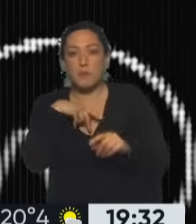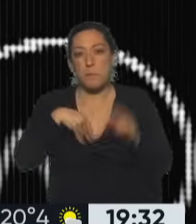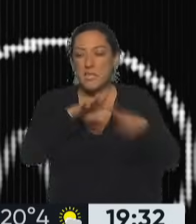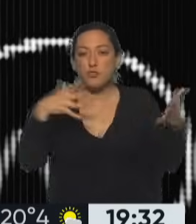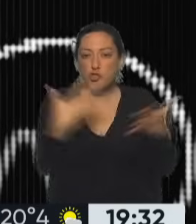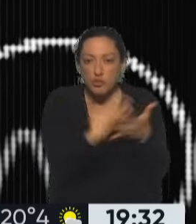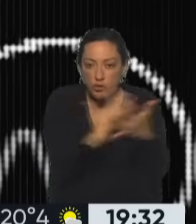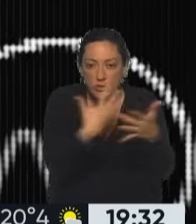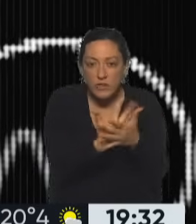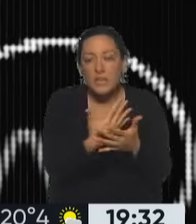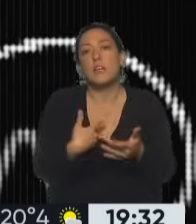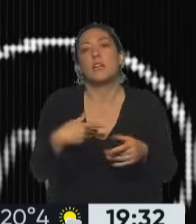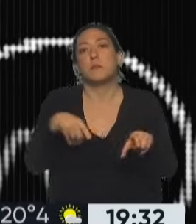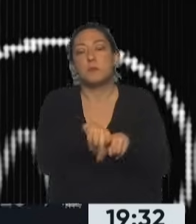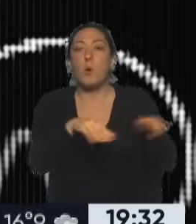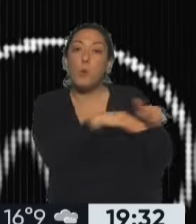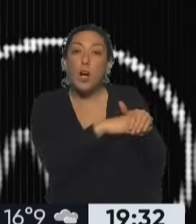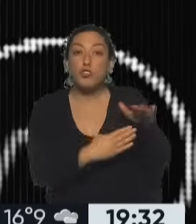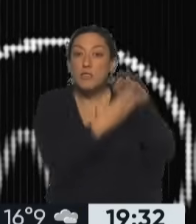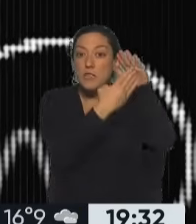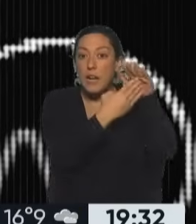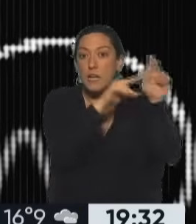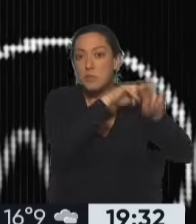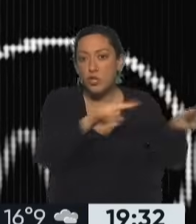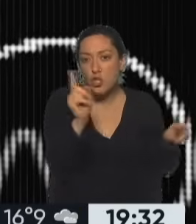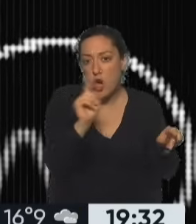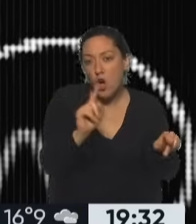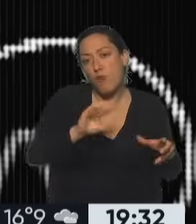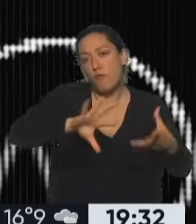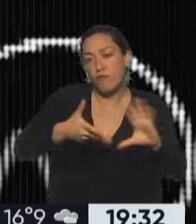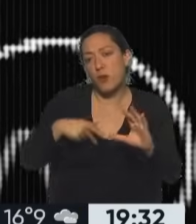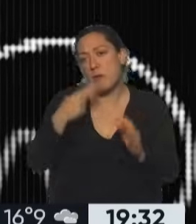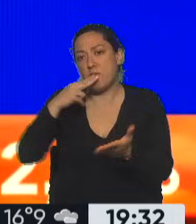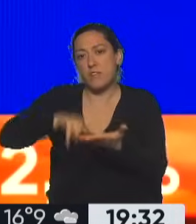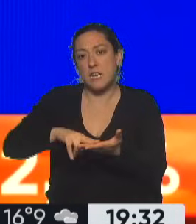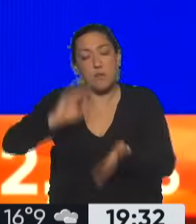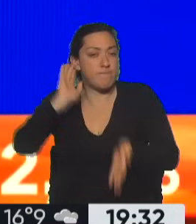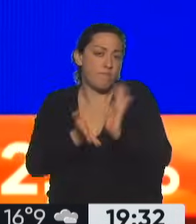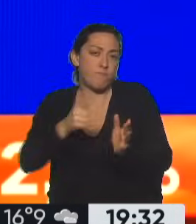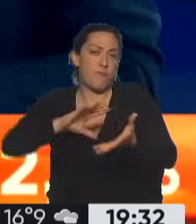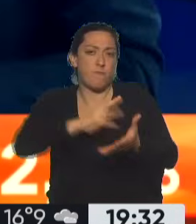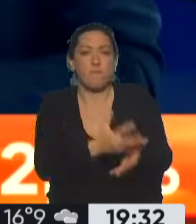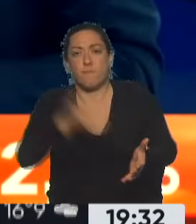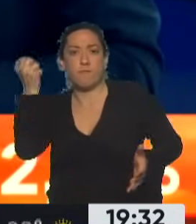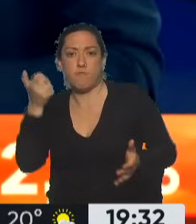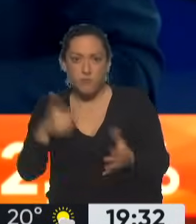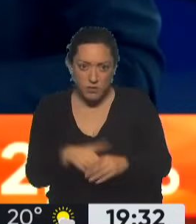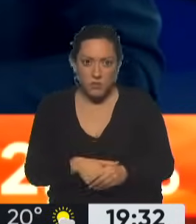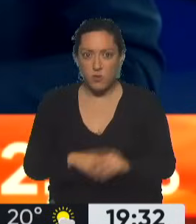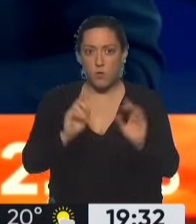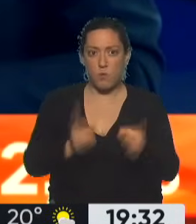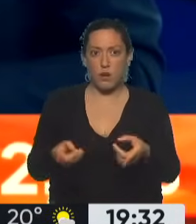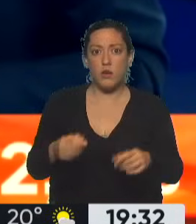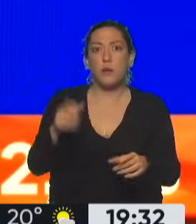vía la eliminación del Banco Central, absorbo pesos vía una política fiscal mucho más agresiva. Bueno, pero también le critican a usted que se